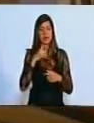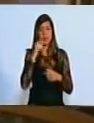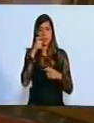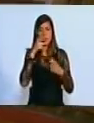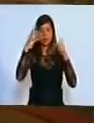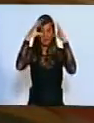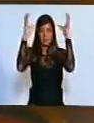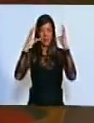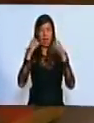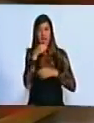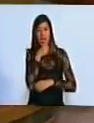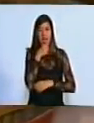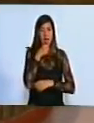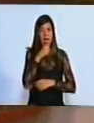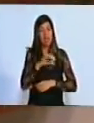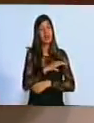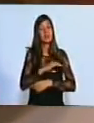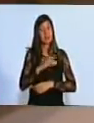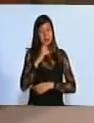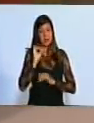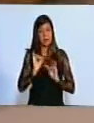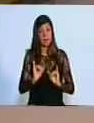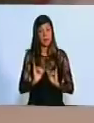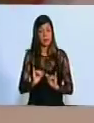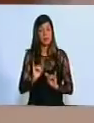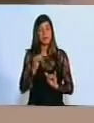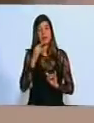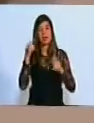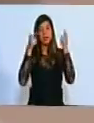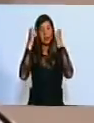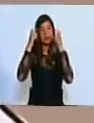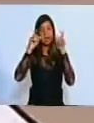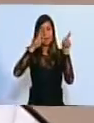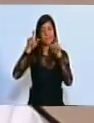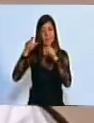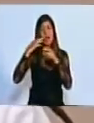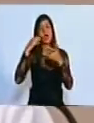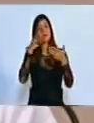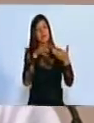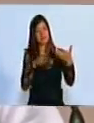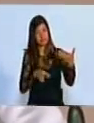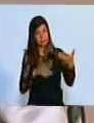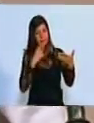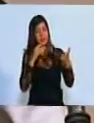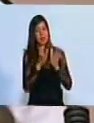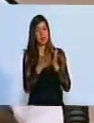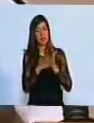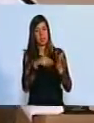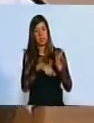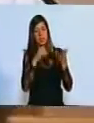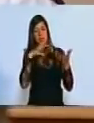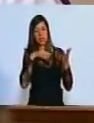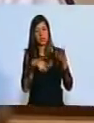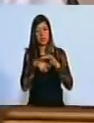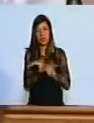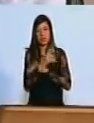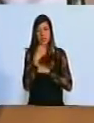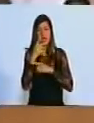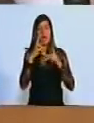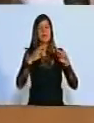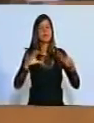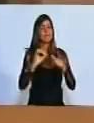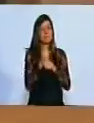pueblo. Con nuestro comandante leímos de nuevo documentos que sirvieron para ocultar la complejidad de los procesos